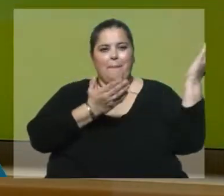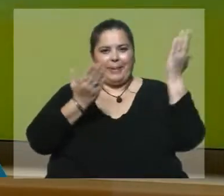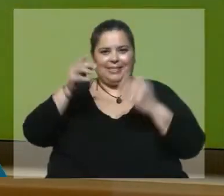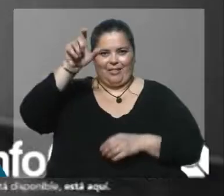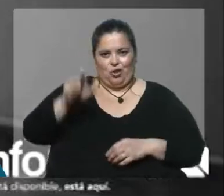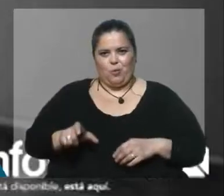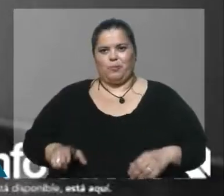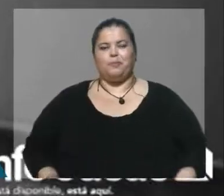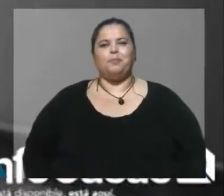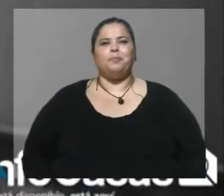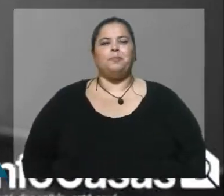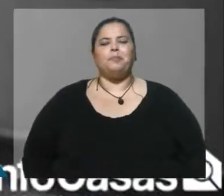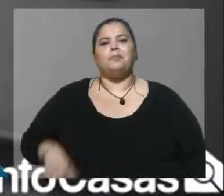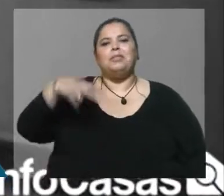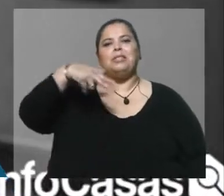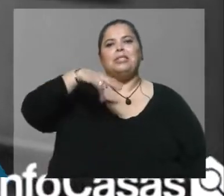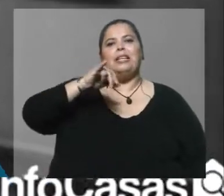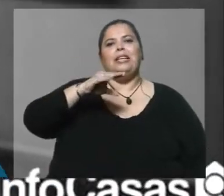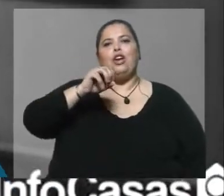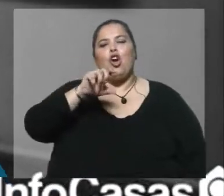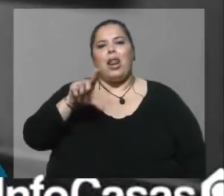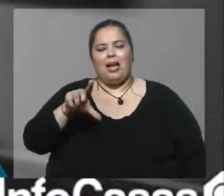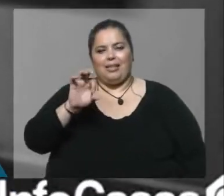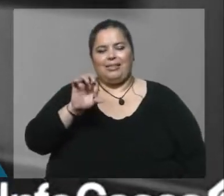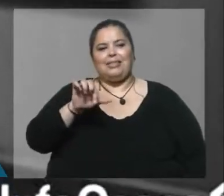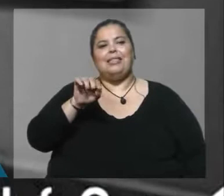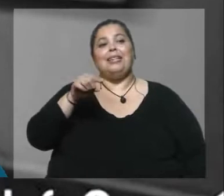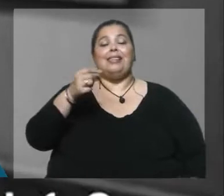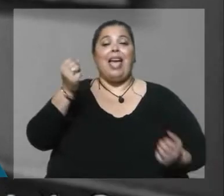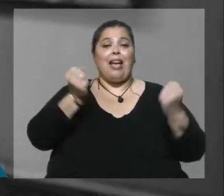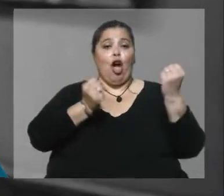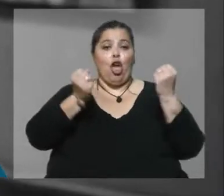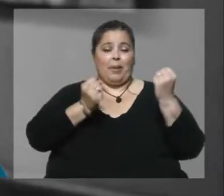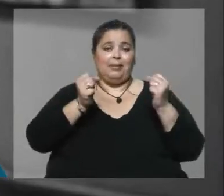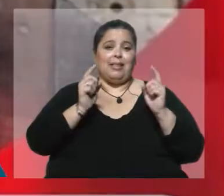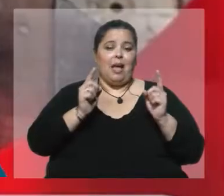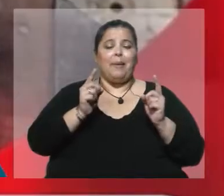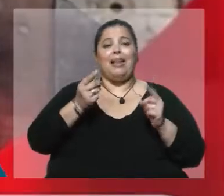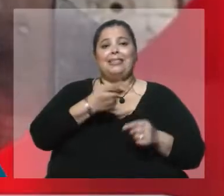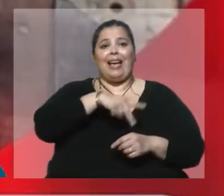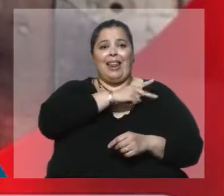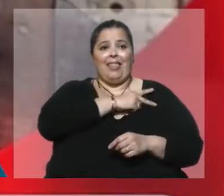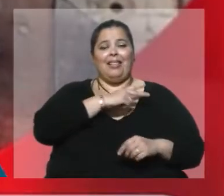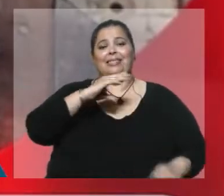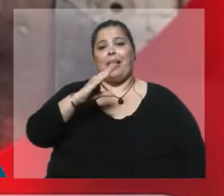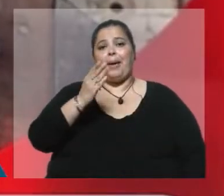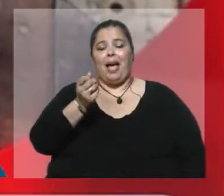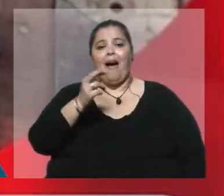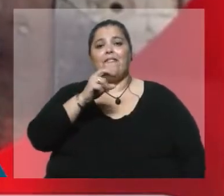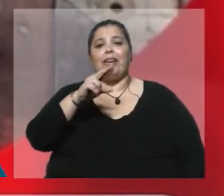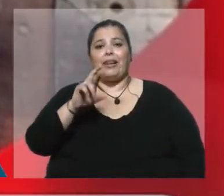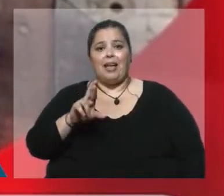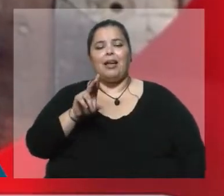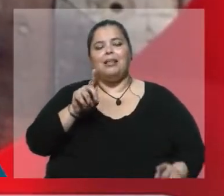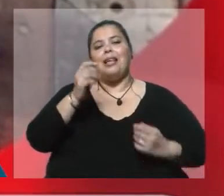invitado Nicolás Víctor sola es economista y gerente de sepia Ferrer tiene 33 años es economista